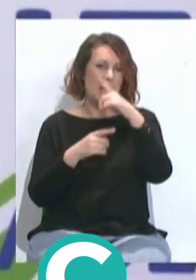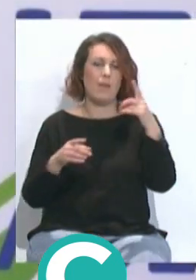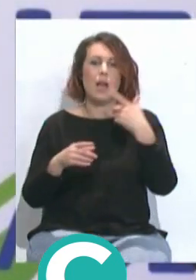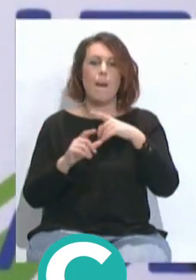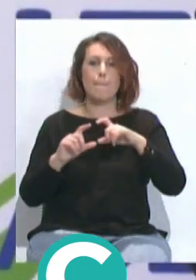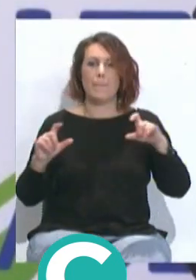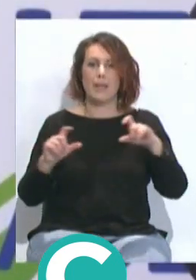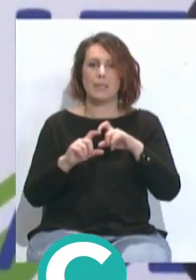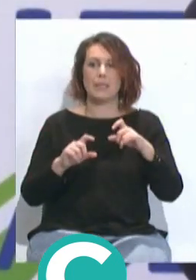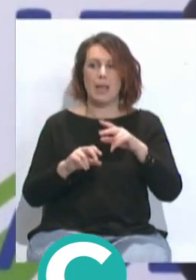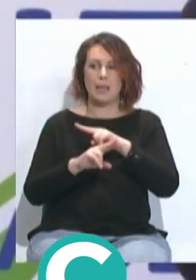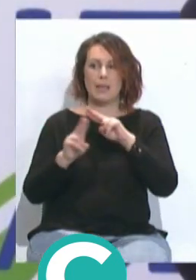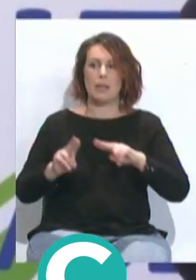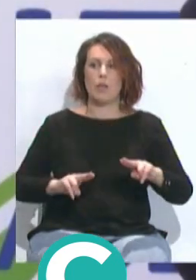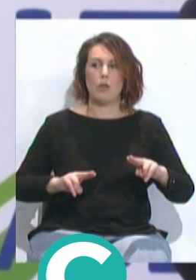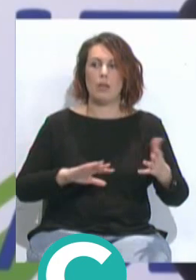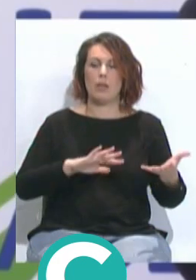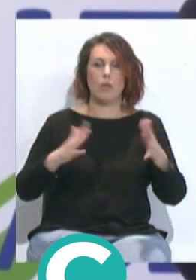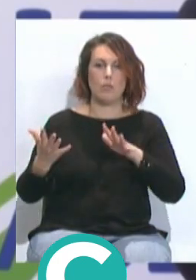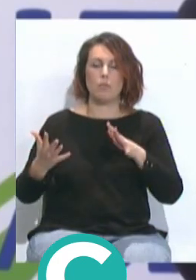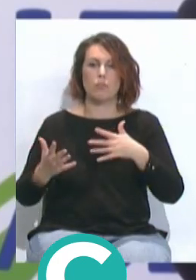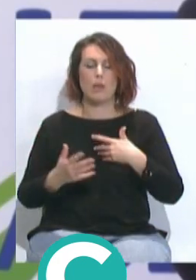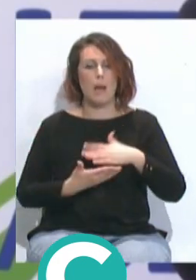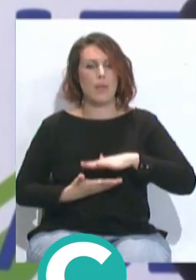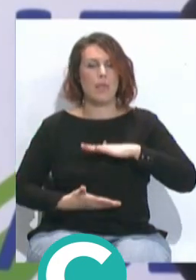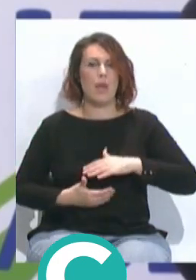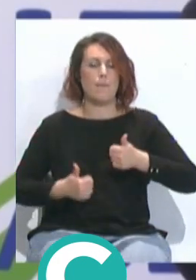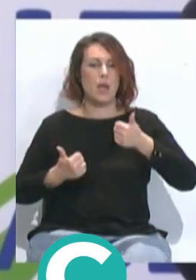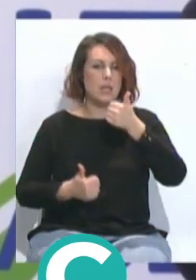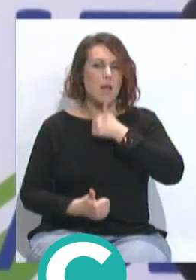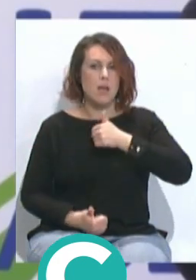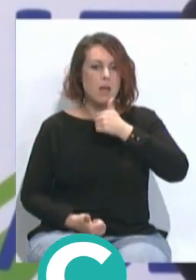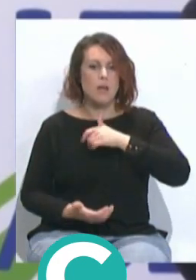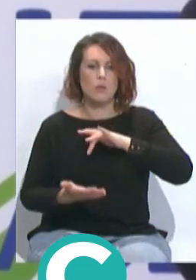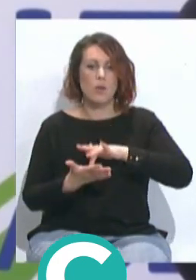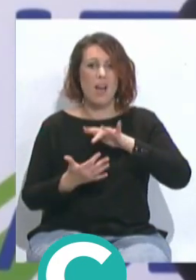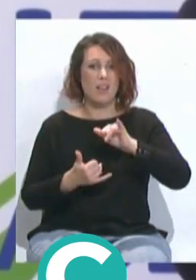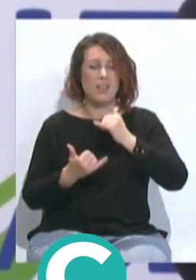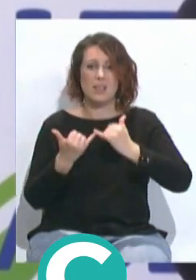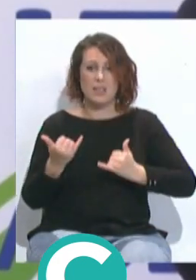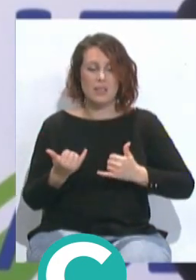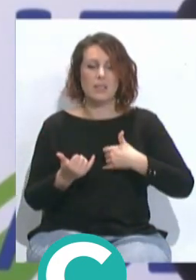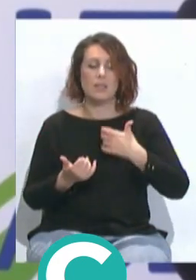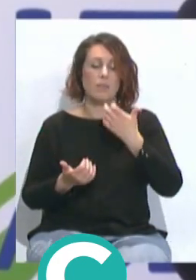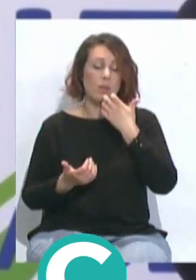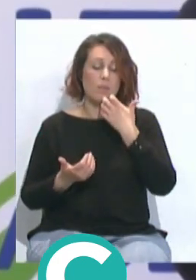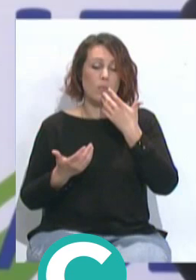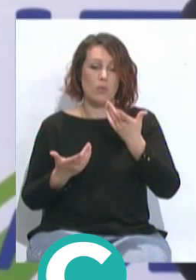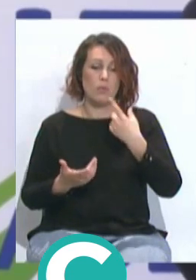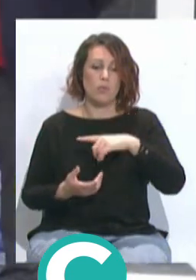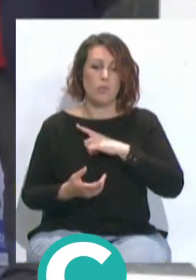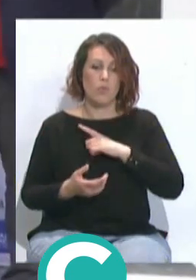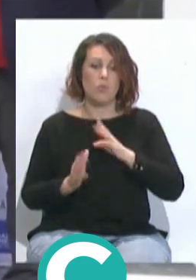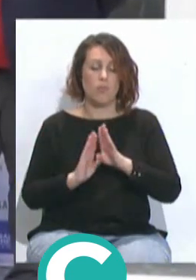aquellas empresas que salen al exterior tienen muchísima más capacidad de aguante cuando llega una crisis como la que por desgracia estamos